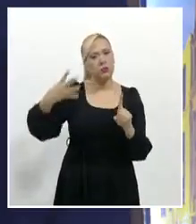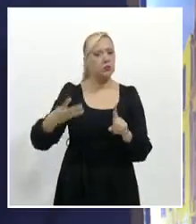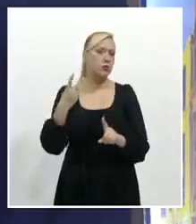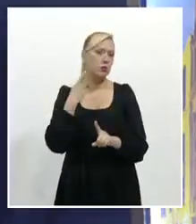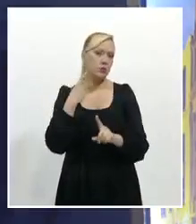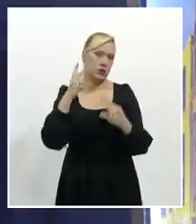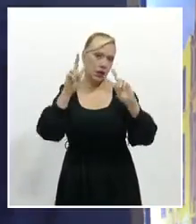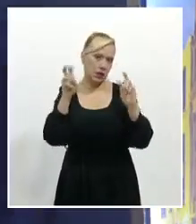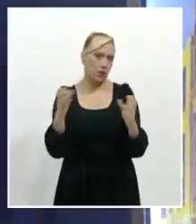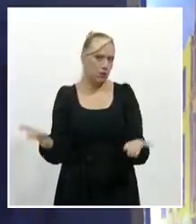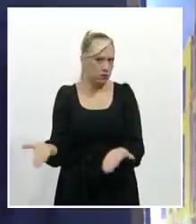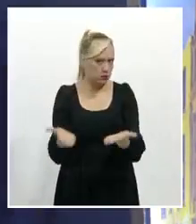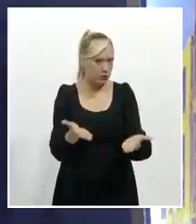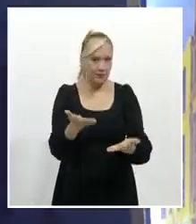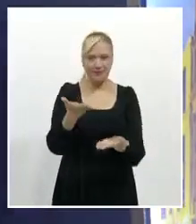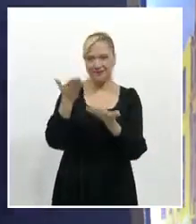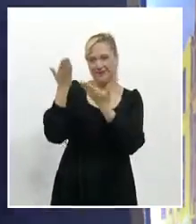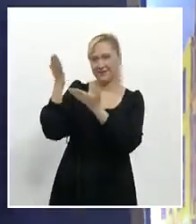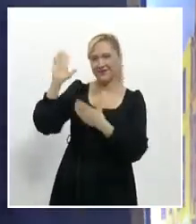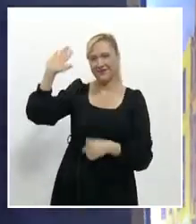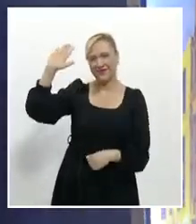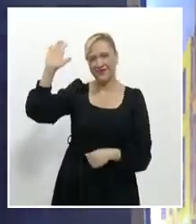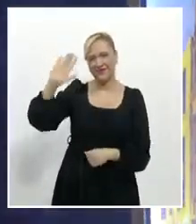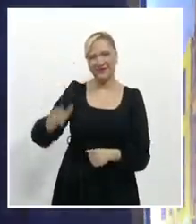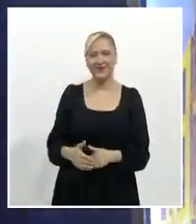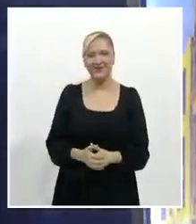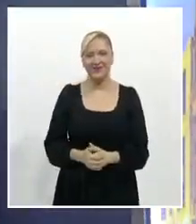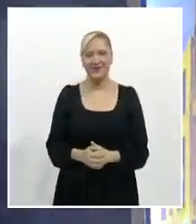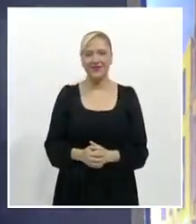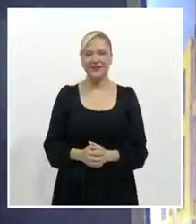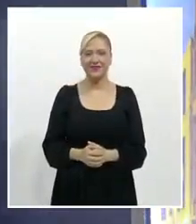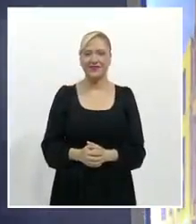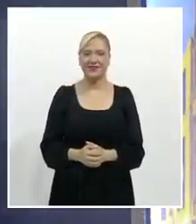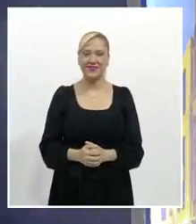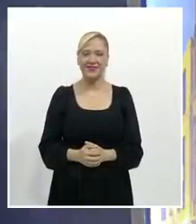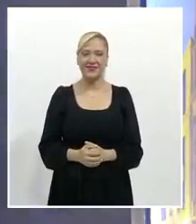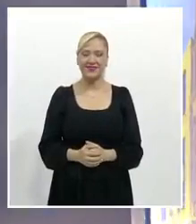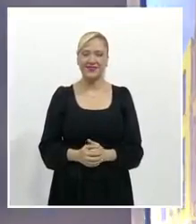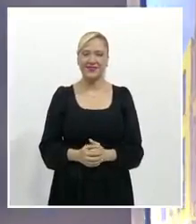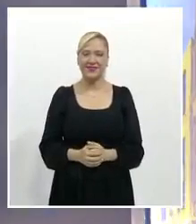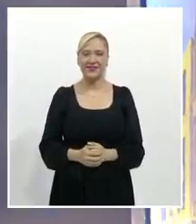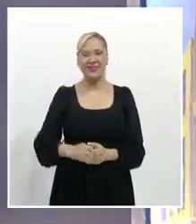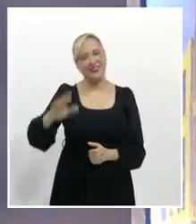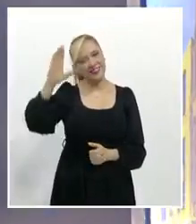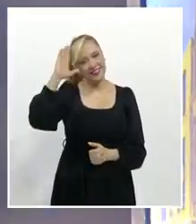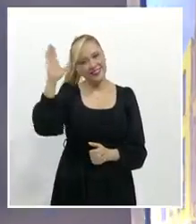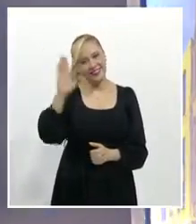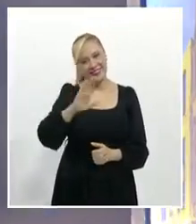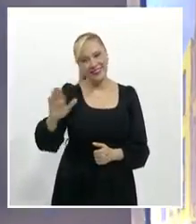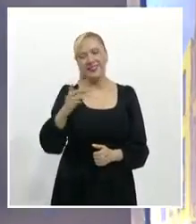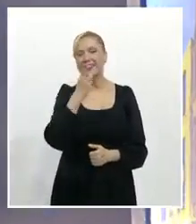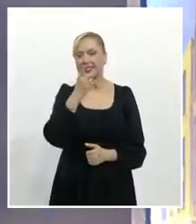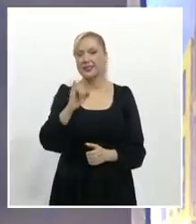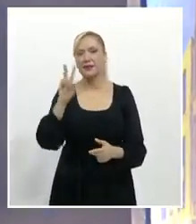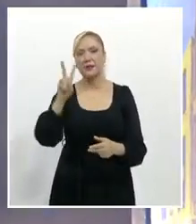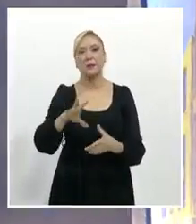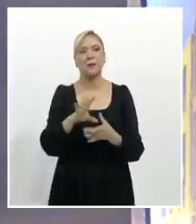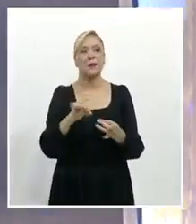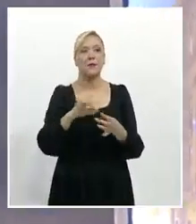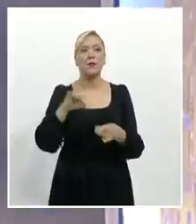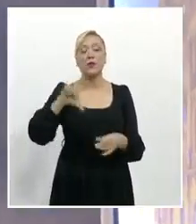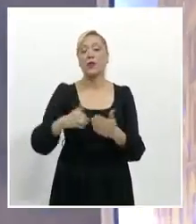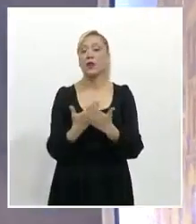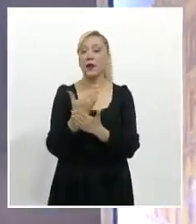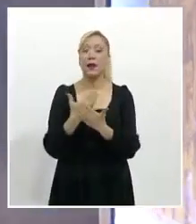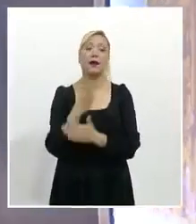sexual. Adelante, Laura, te escuchamos. Hola Citlali, como comentas, esta mañana en la Cámara